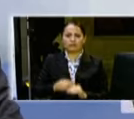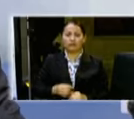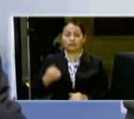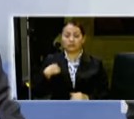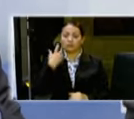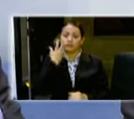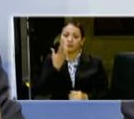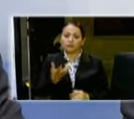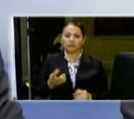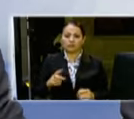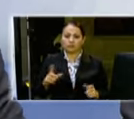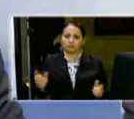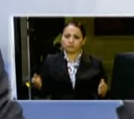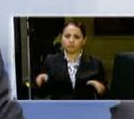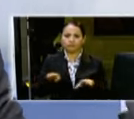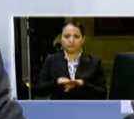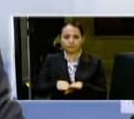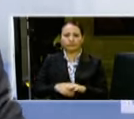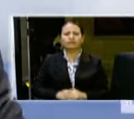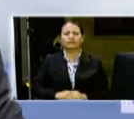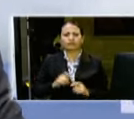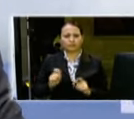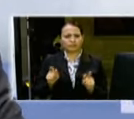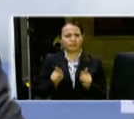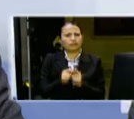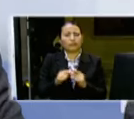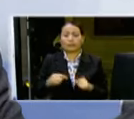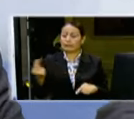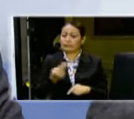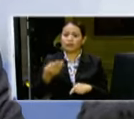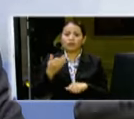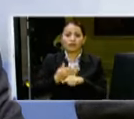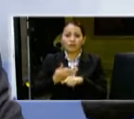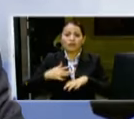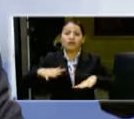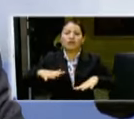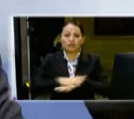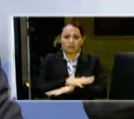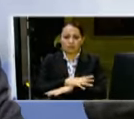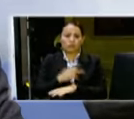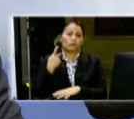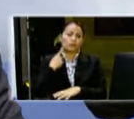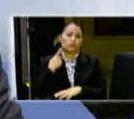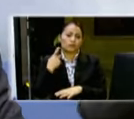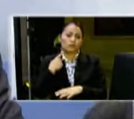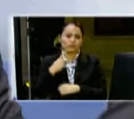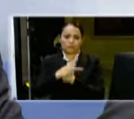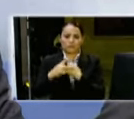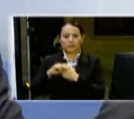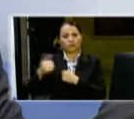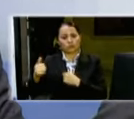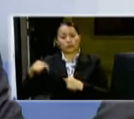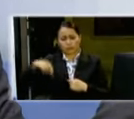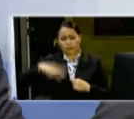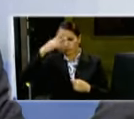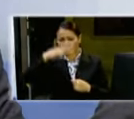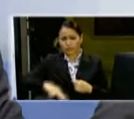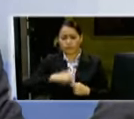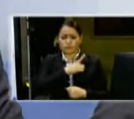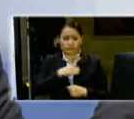cerrar diciendo que hoy es el momento de hacer grandes cambios para fortalecer a la política exterior de México. Nuestro país merece y le